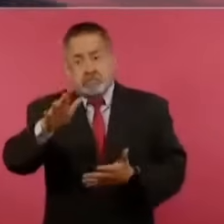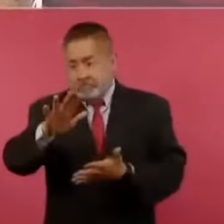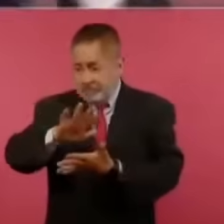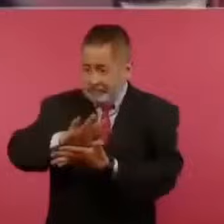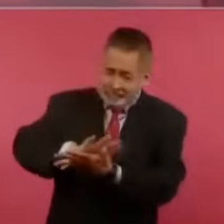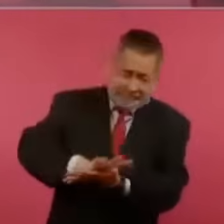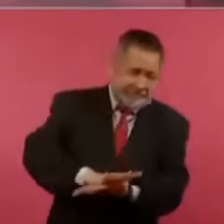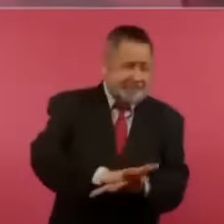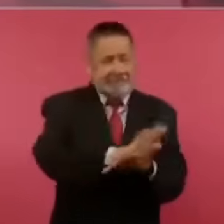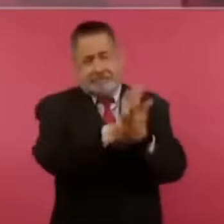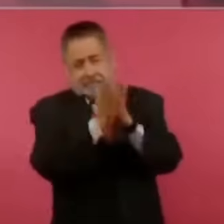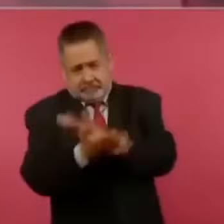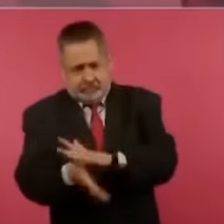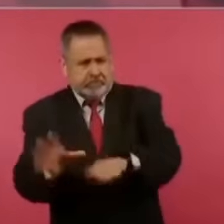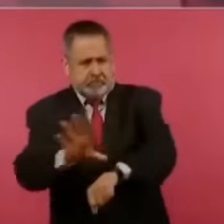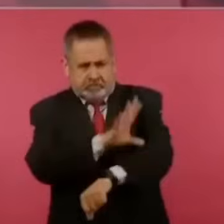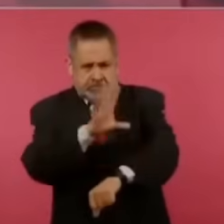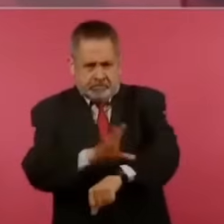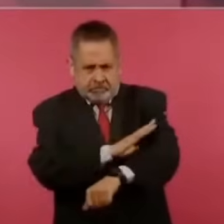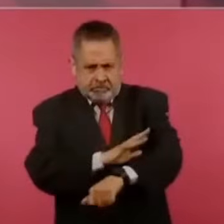ya no se necesita el petróleo,